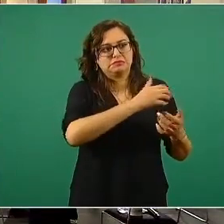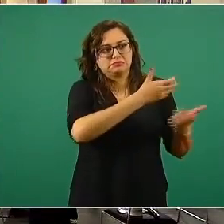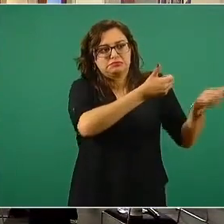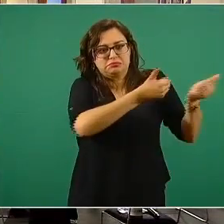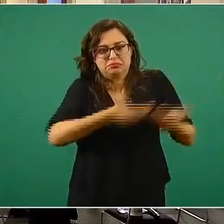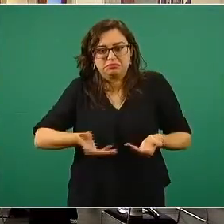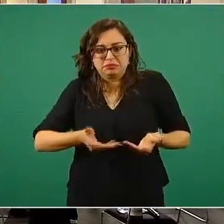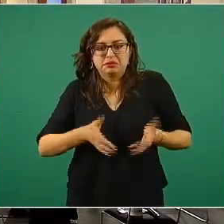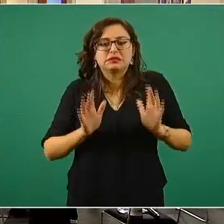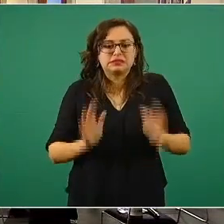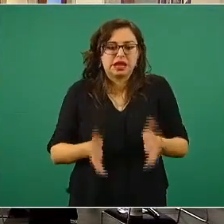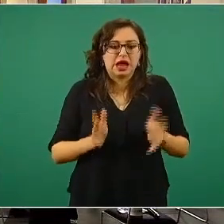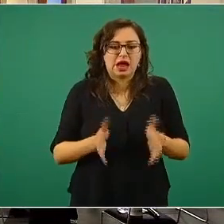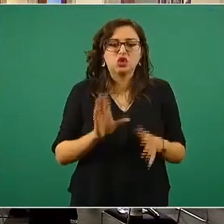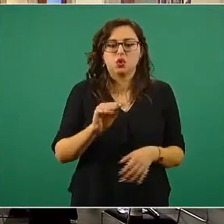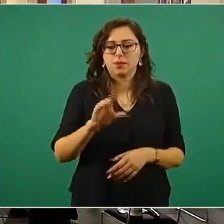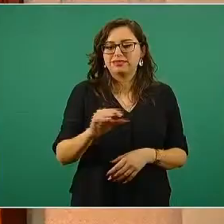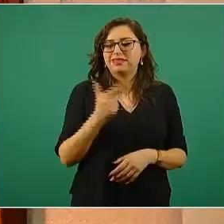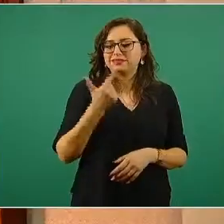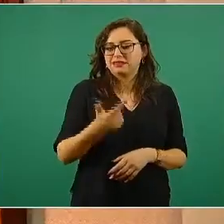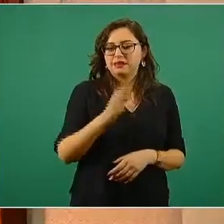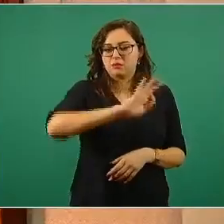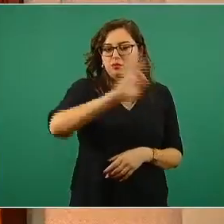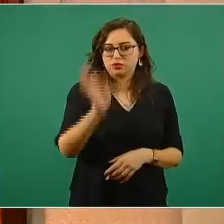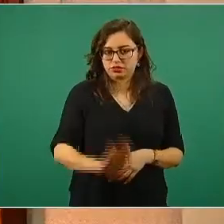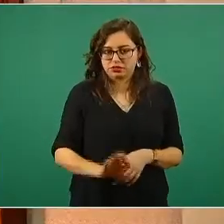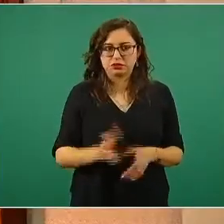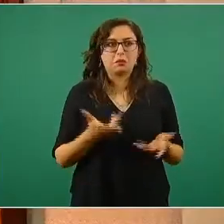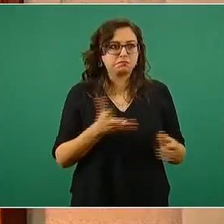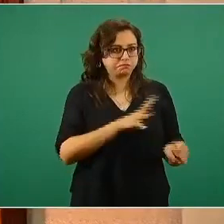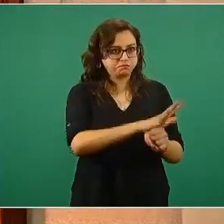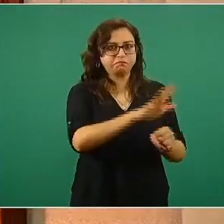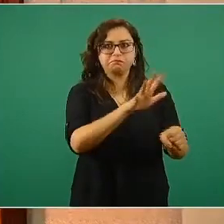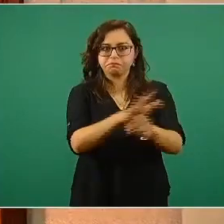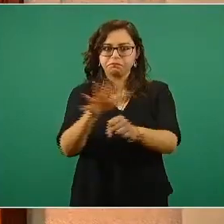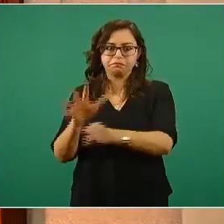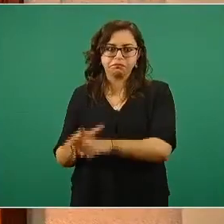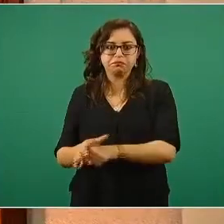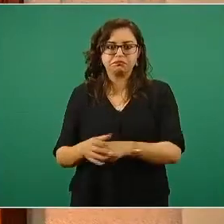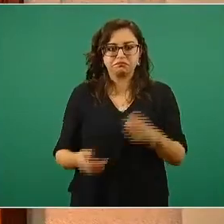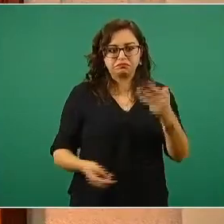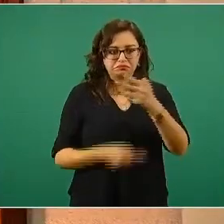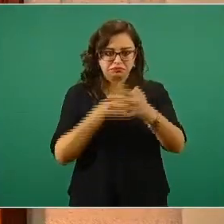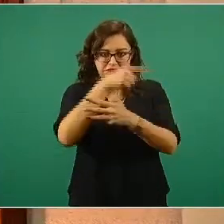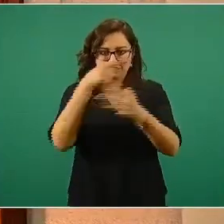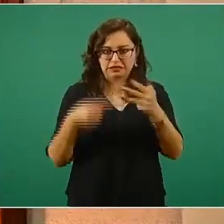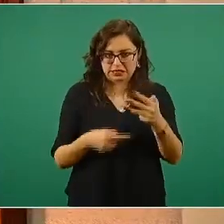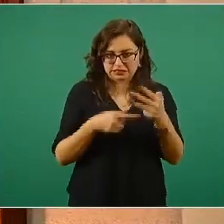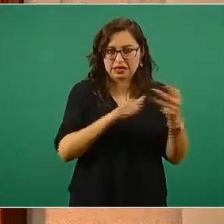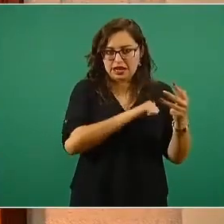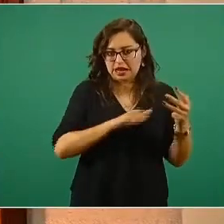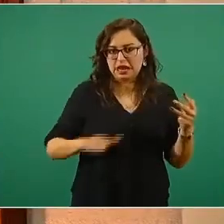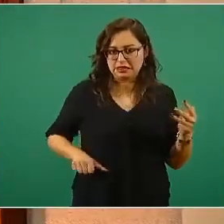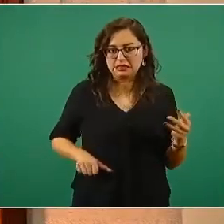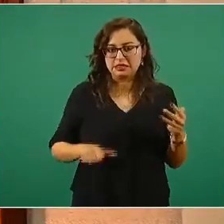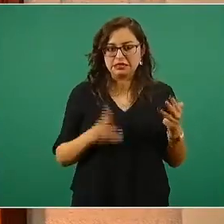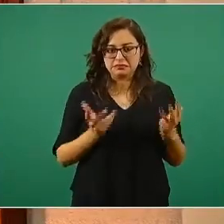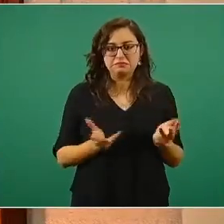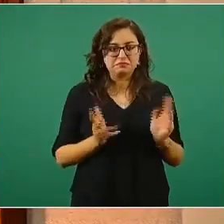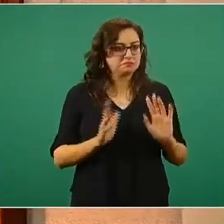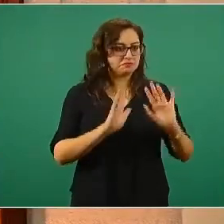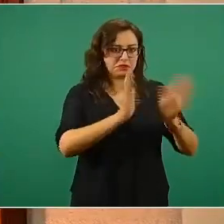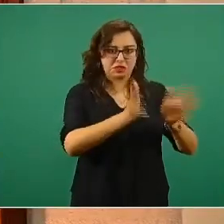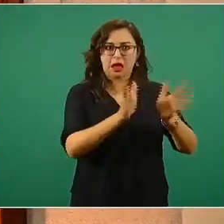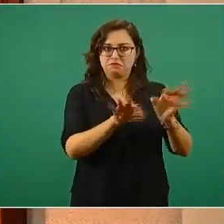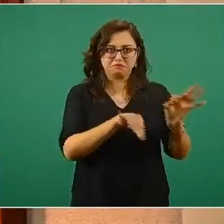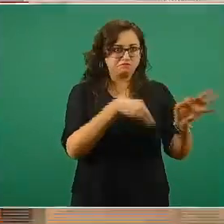97% de su población a cubrir, o de la meta para esas 3 demarcaciones territoriales que se definieron